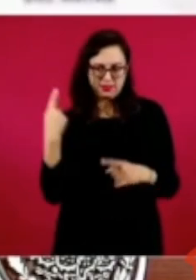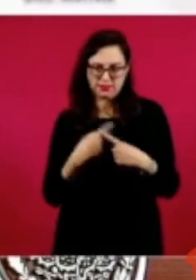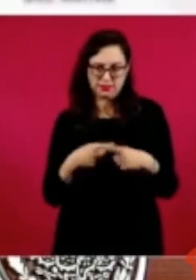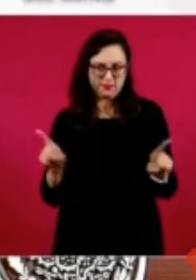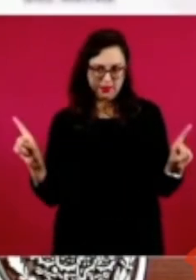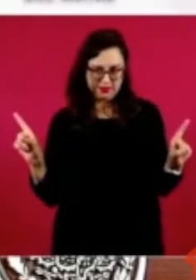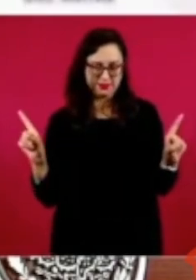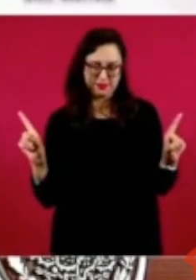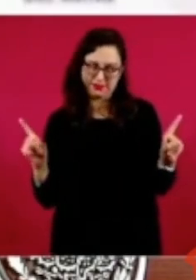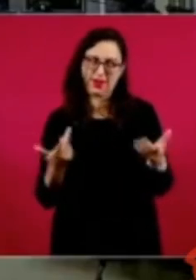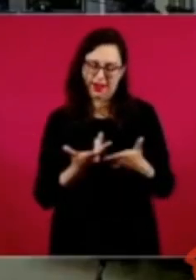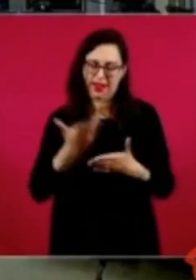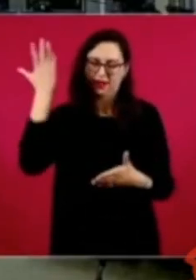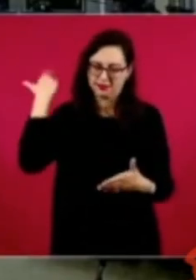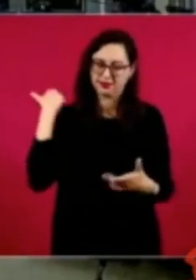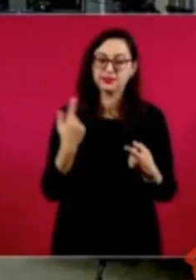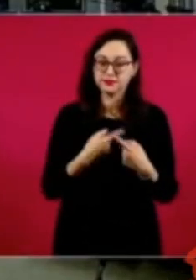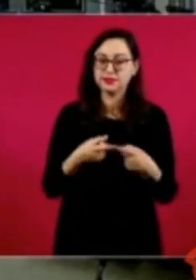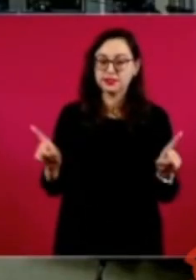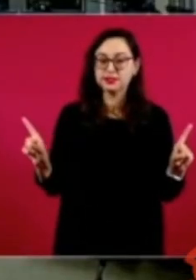Sí, en ese entonces.